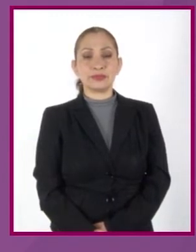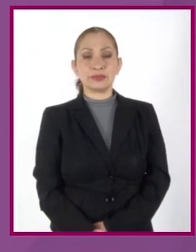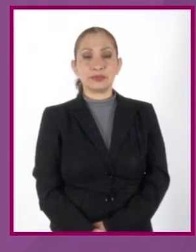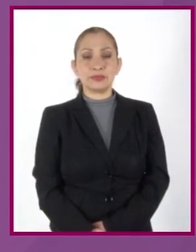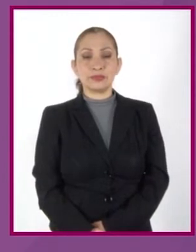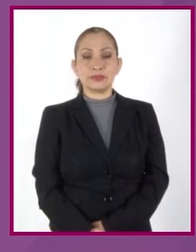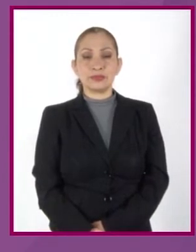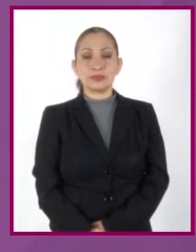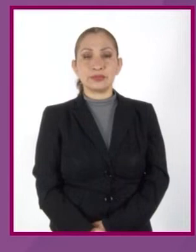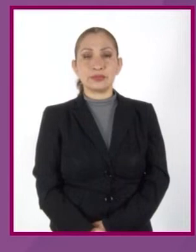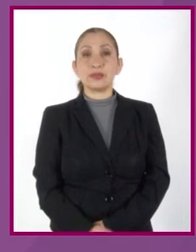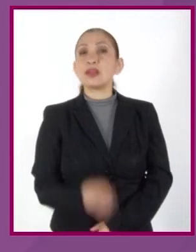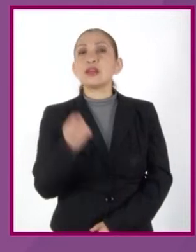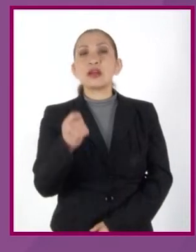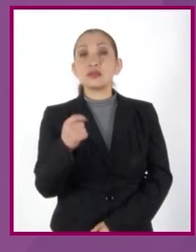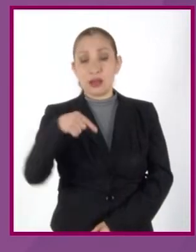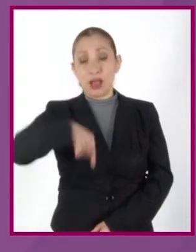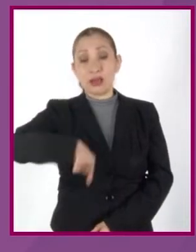Ariret.